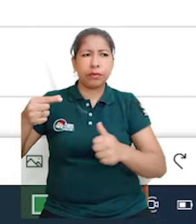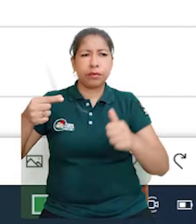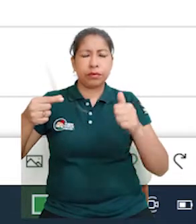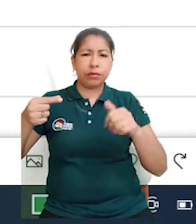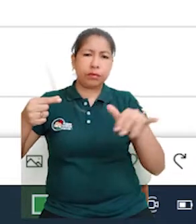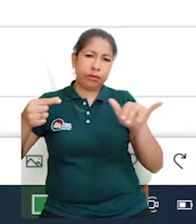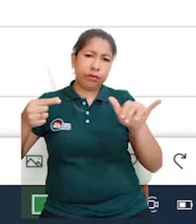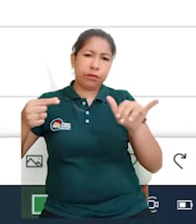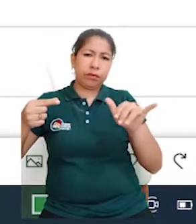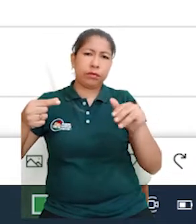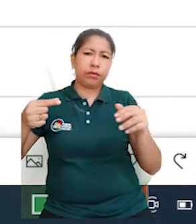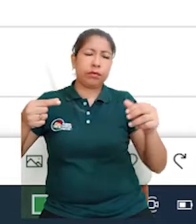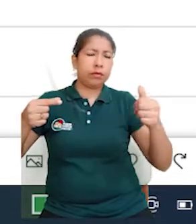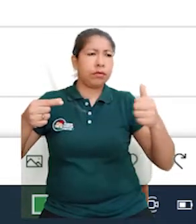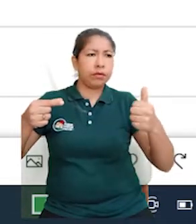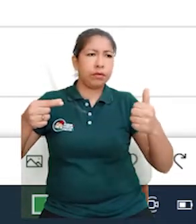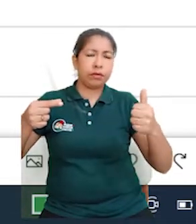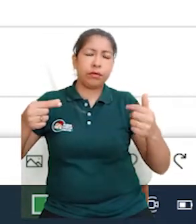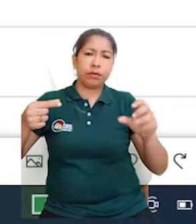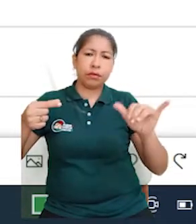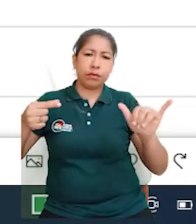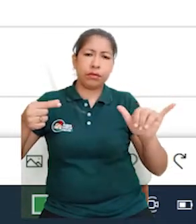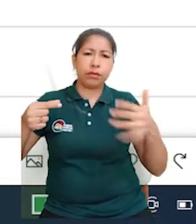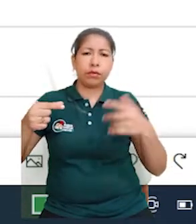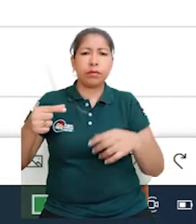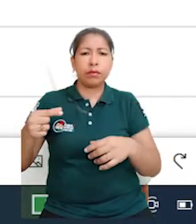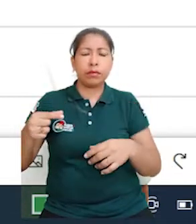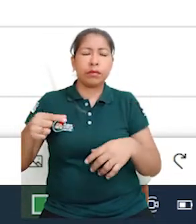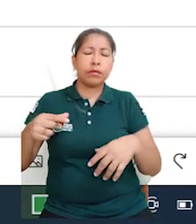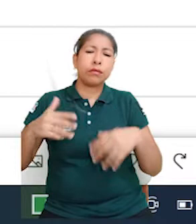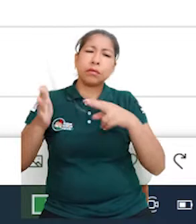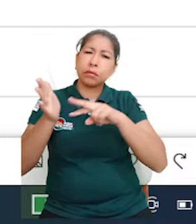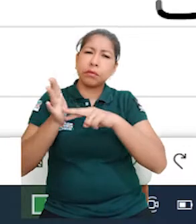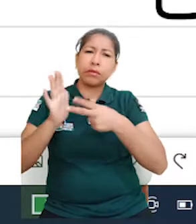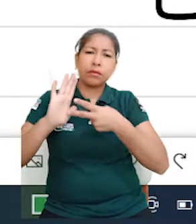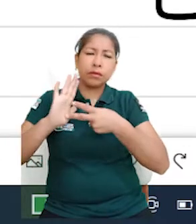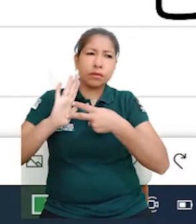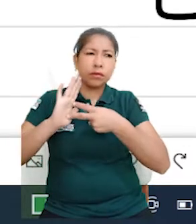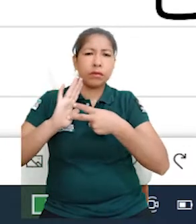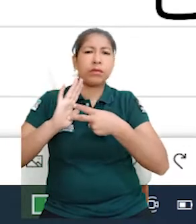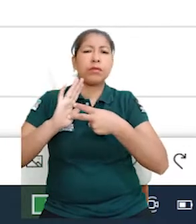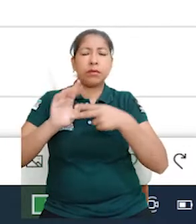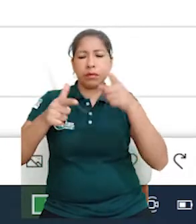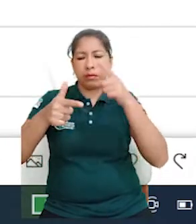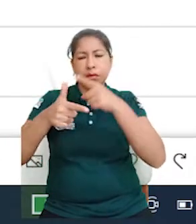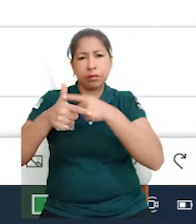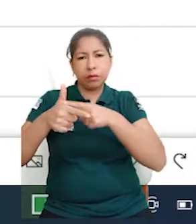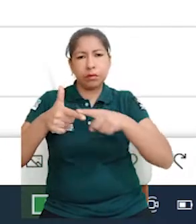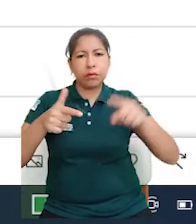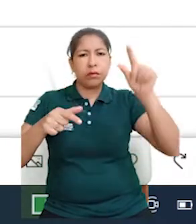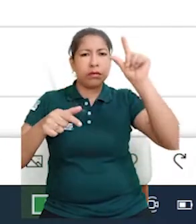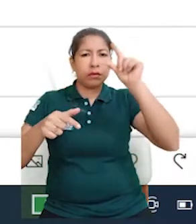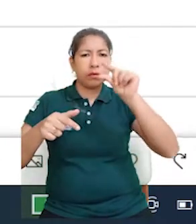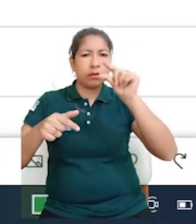es igual al número y. Por definición de logaritmo, en notación exponencial podemos convertir una